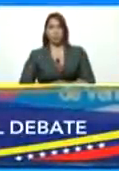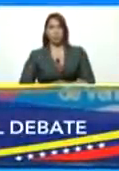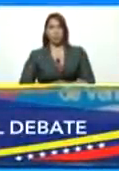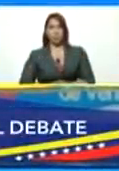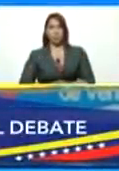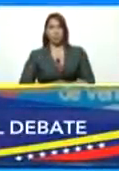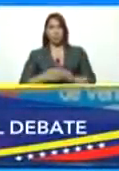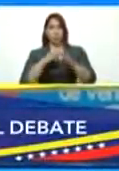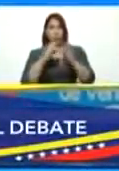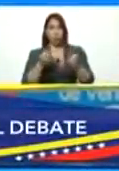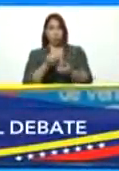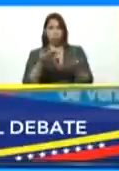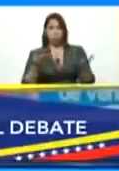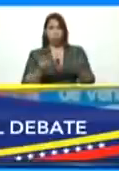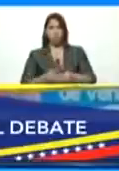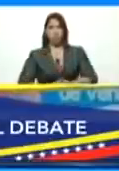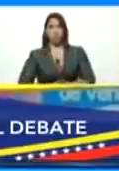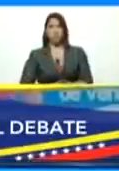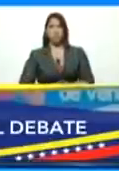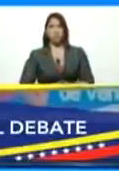todo esto